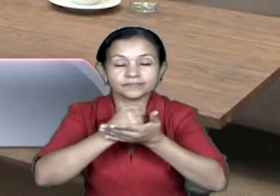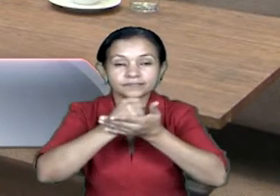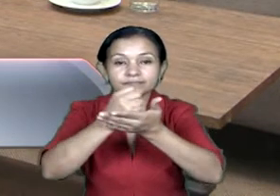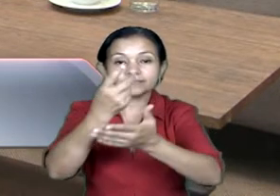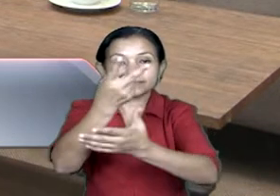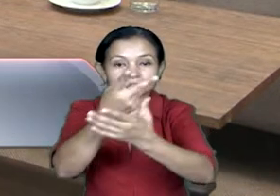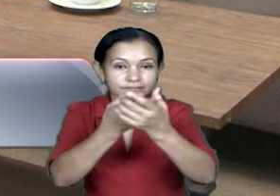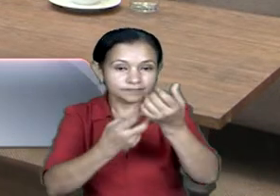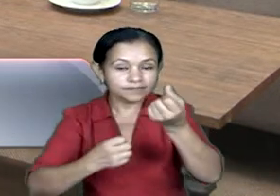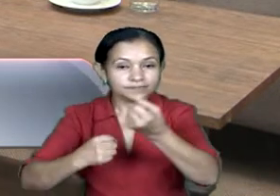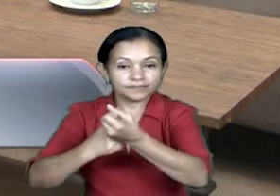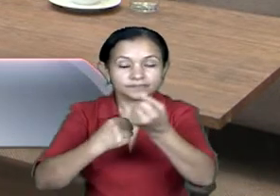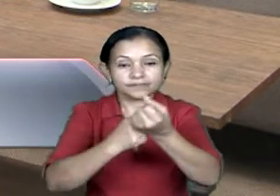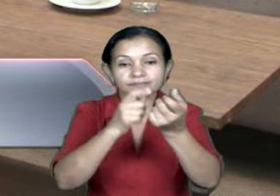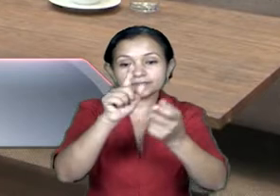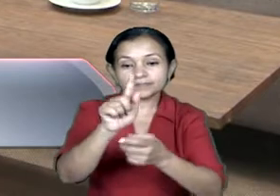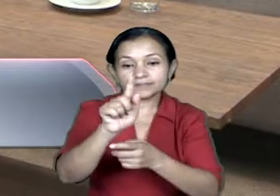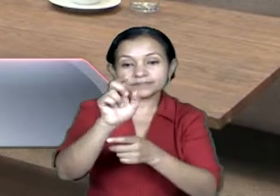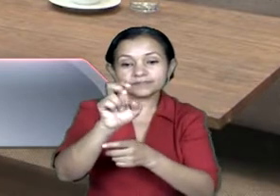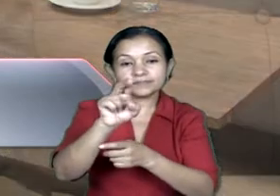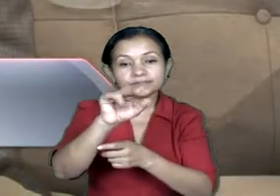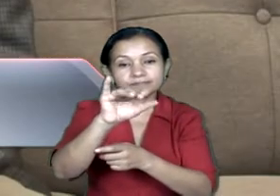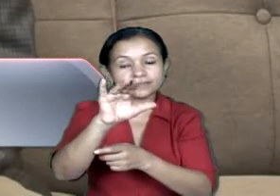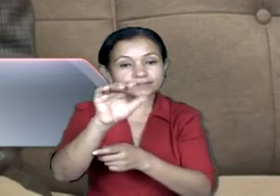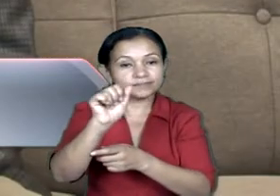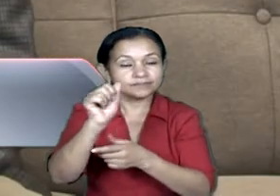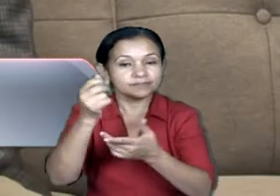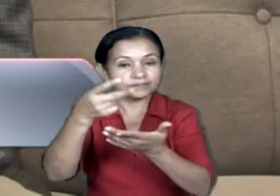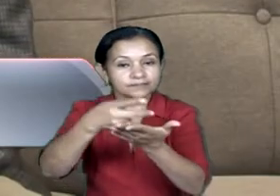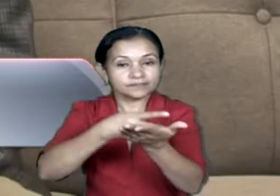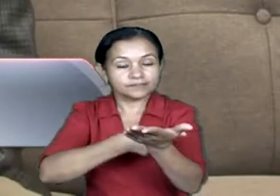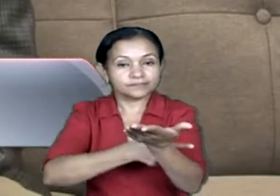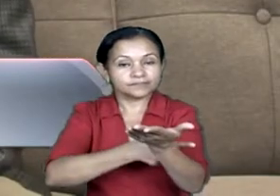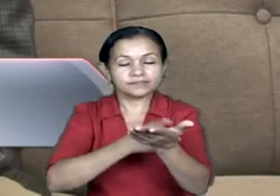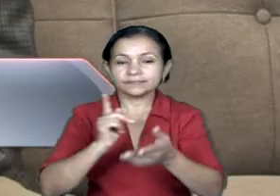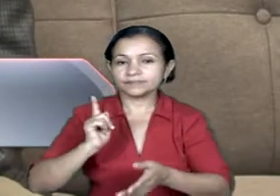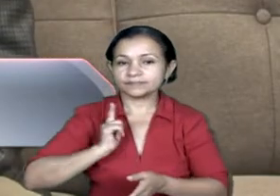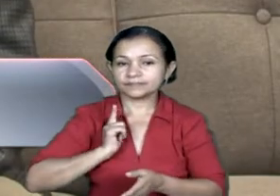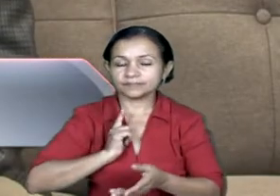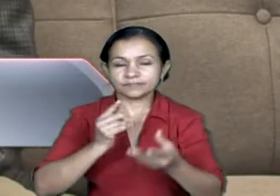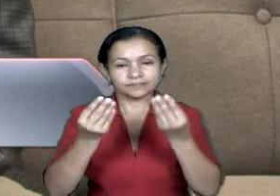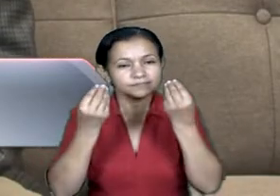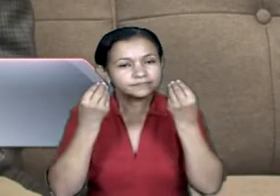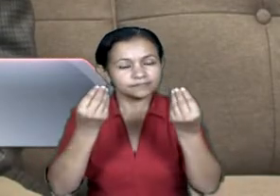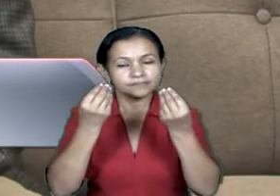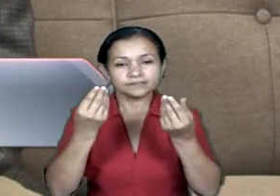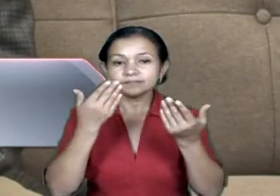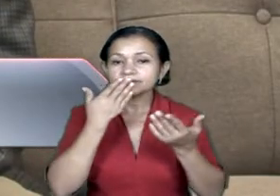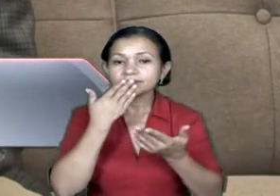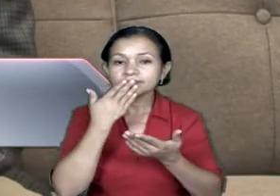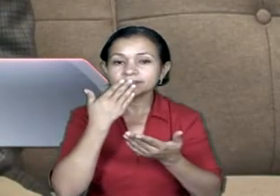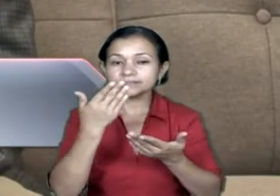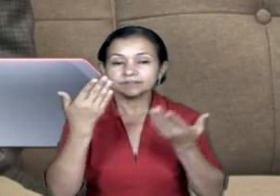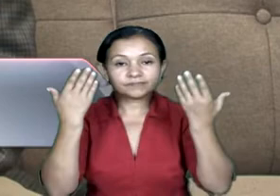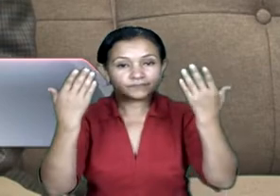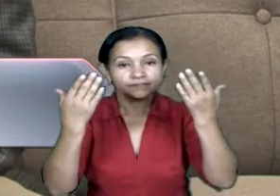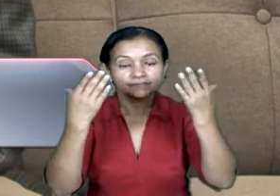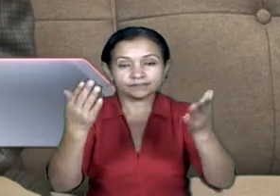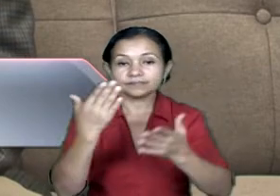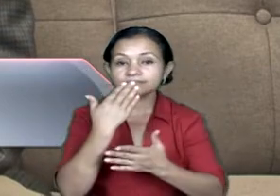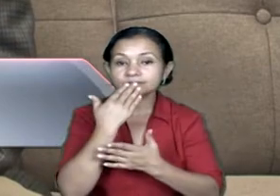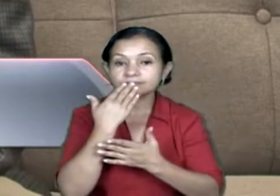bilateral, cooperación técnica. Esos proyectos tienen muchos éxitos,